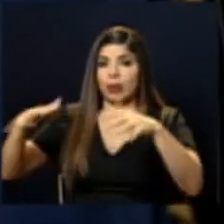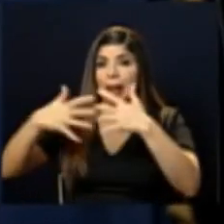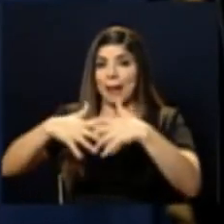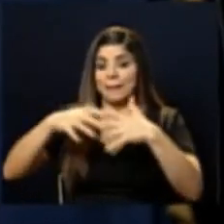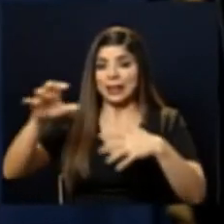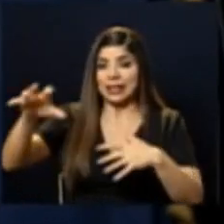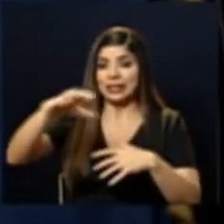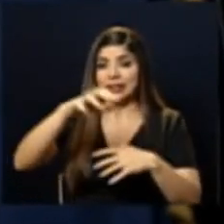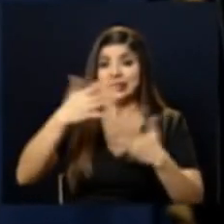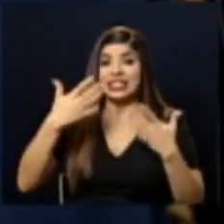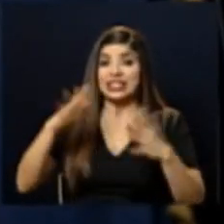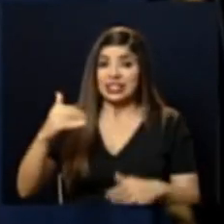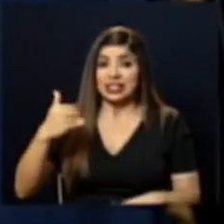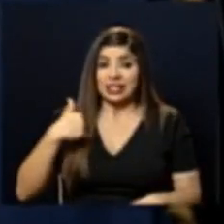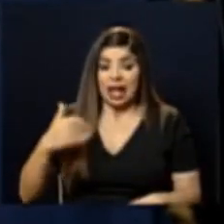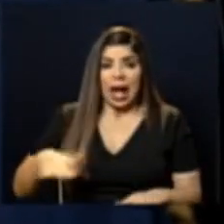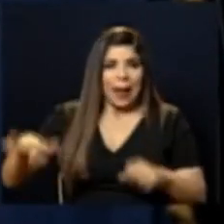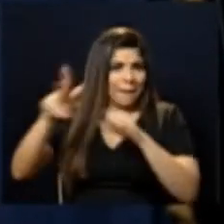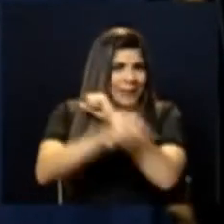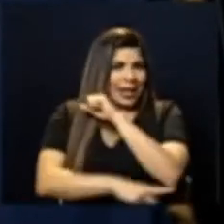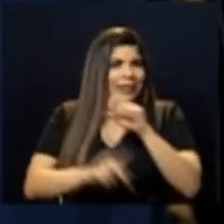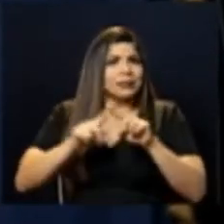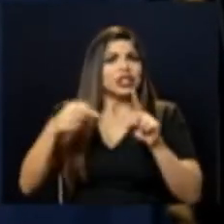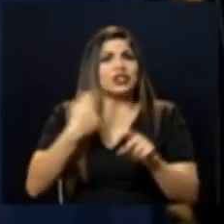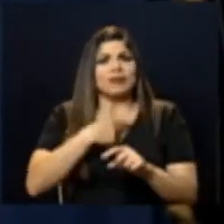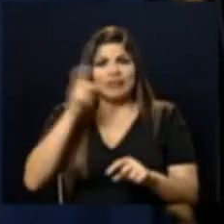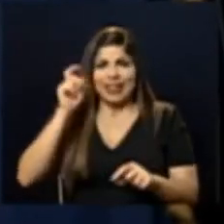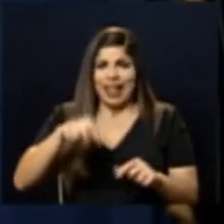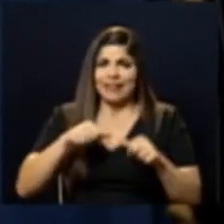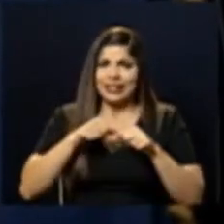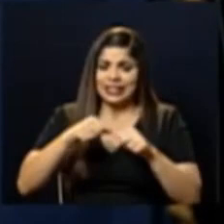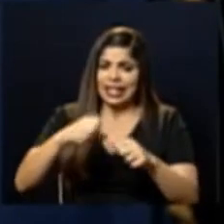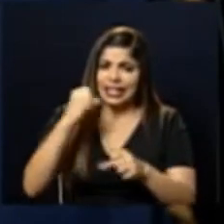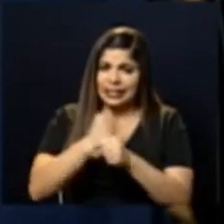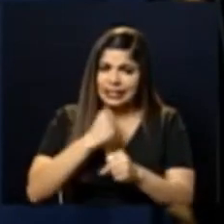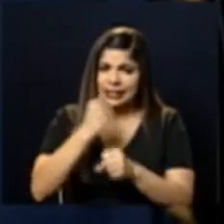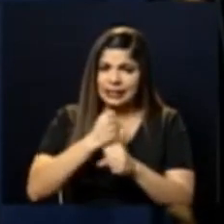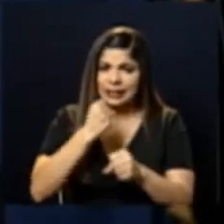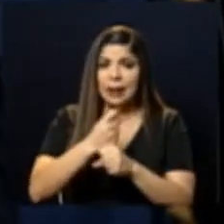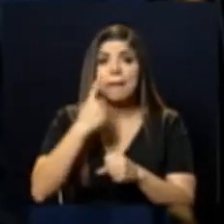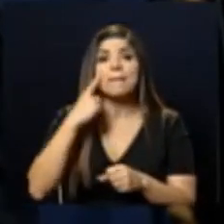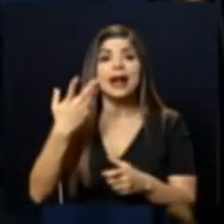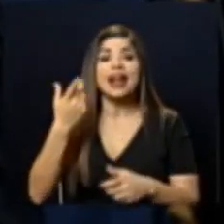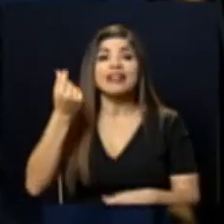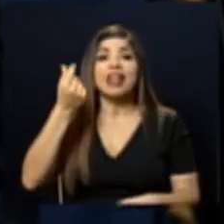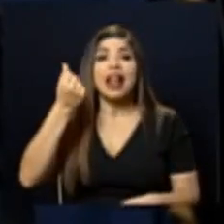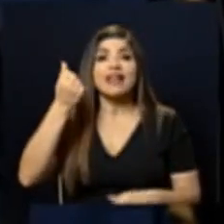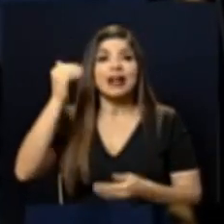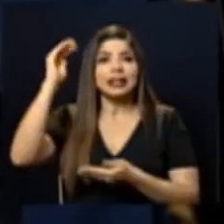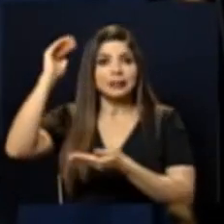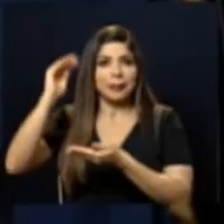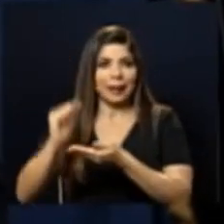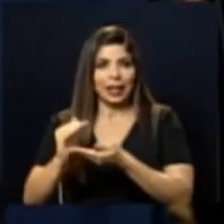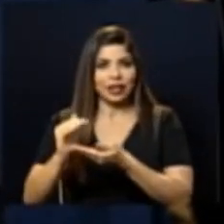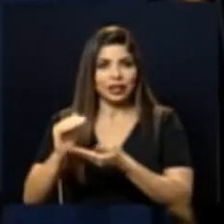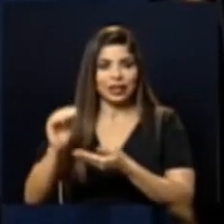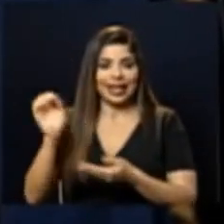en el país. Pero debemos seguir trabajando para reducir las tarifas de